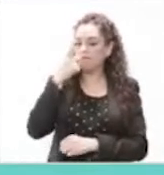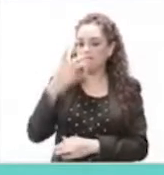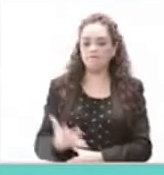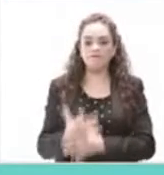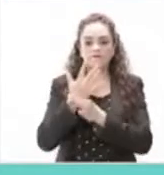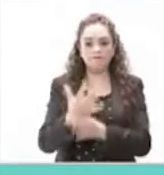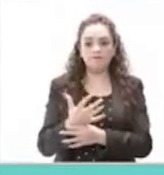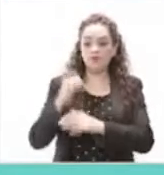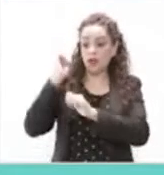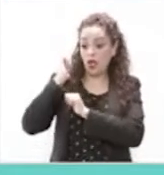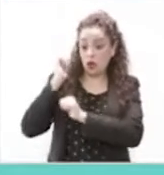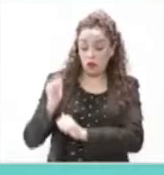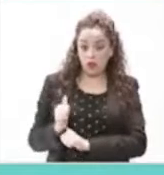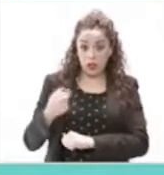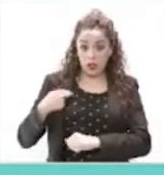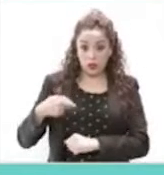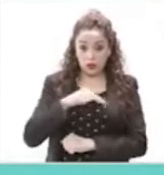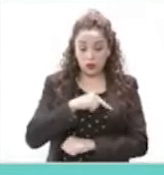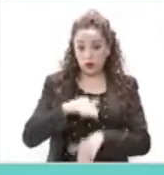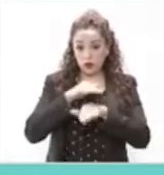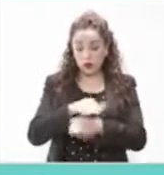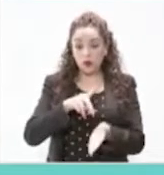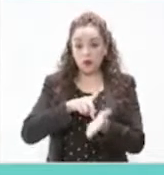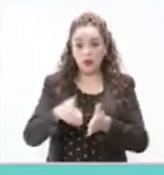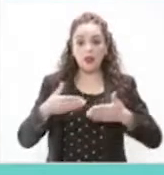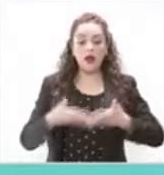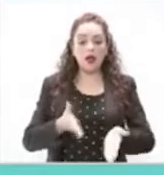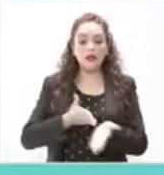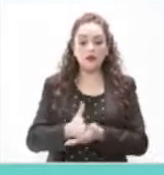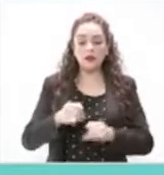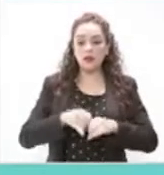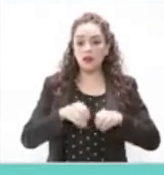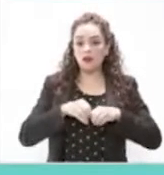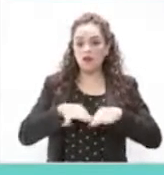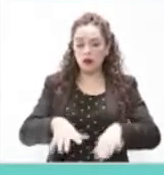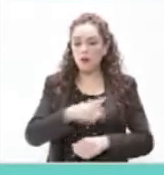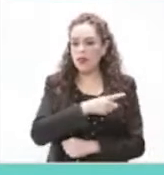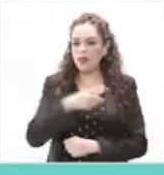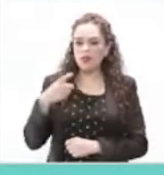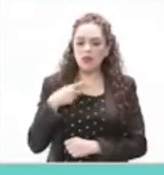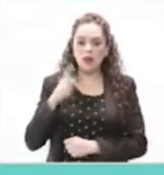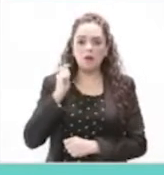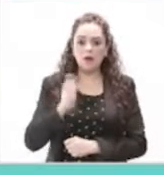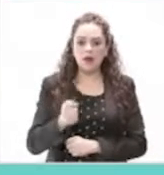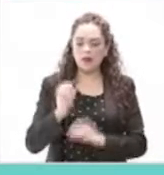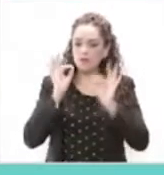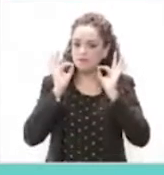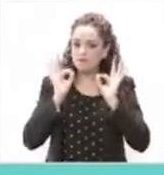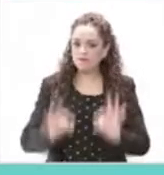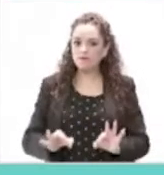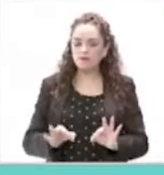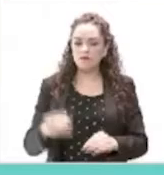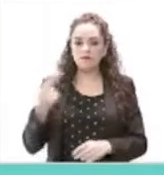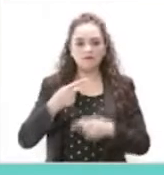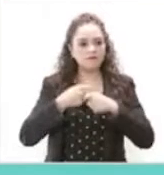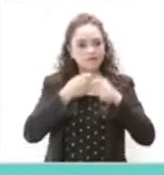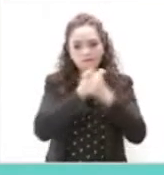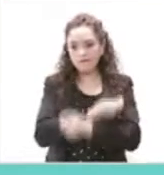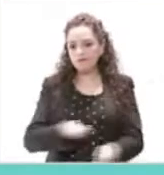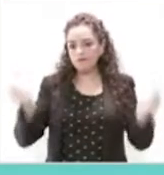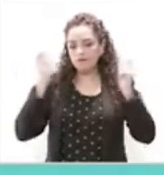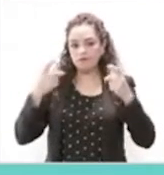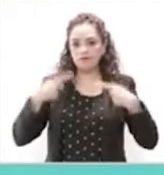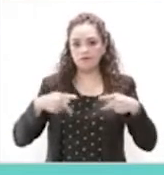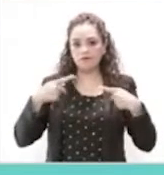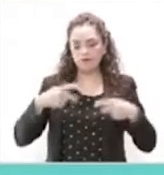que, como autoridad garante del derecho de acceso a la información, hagamos públicas las precisiones que cada uno